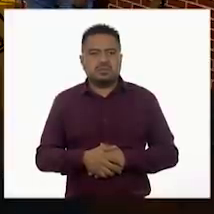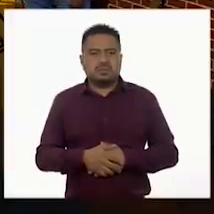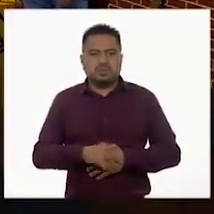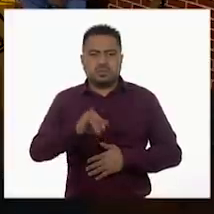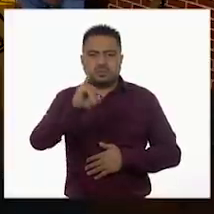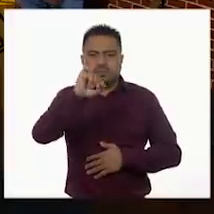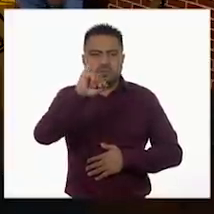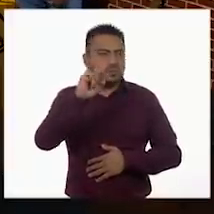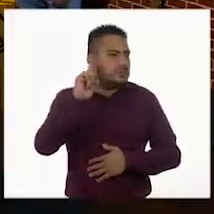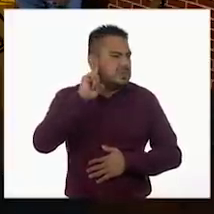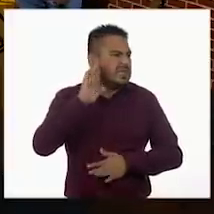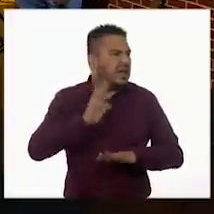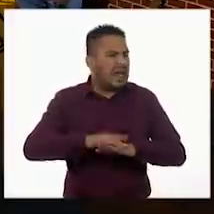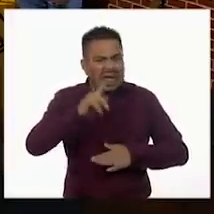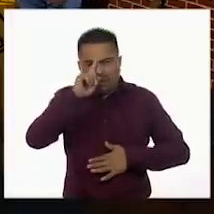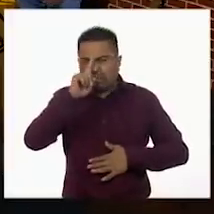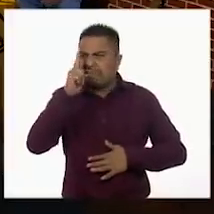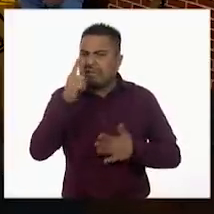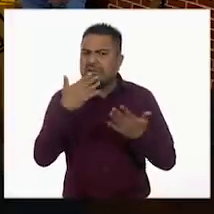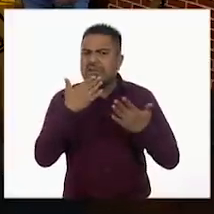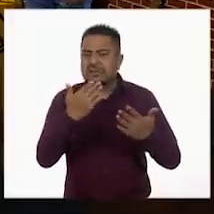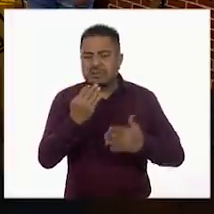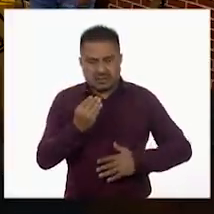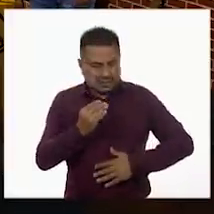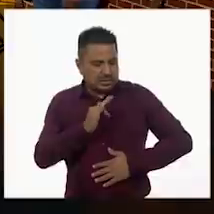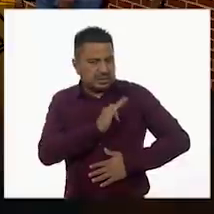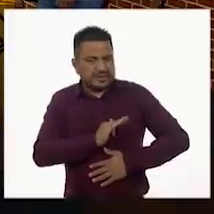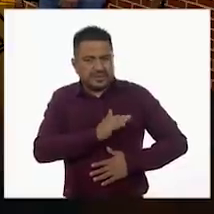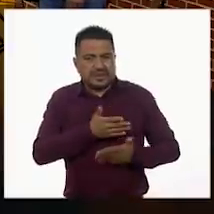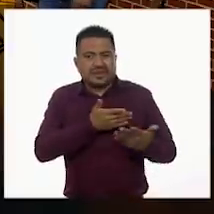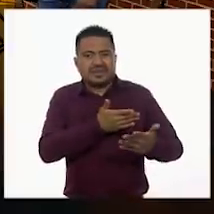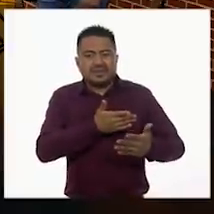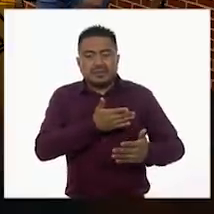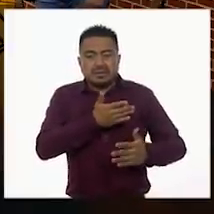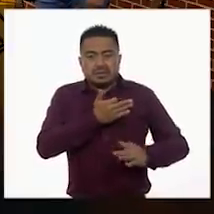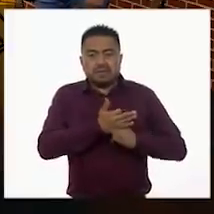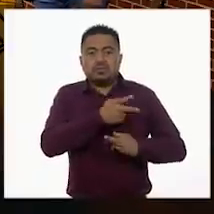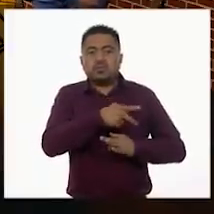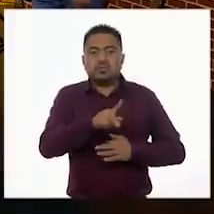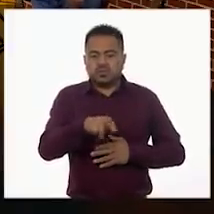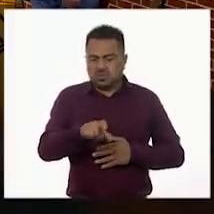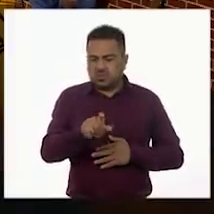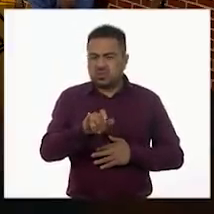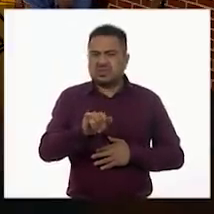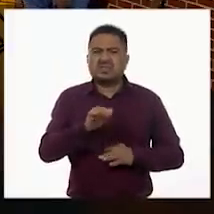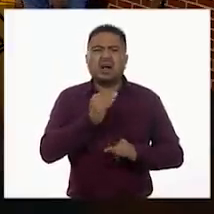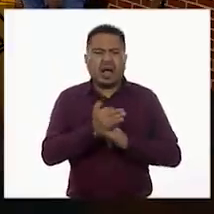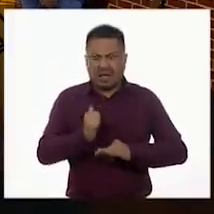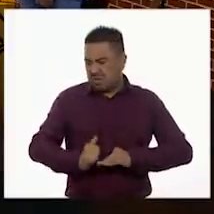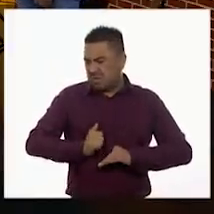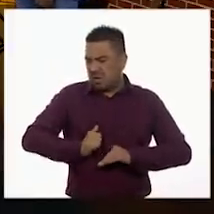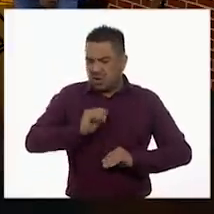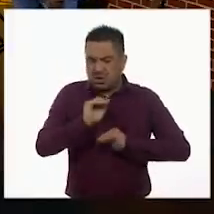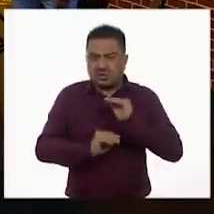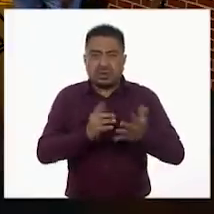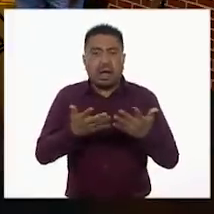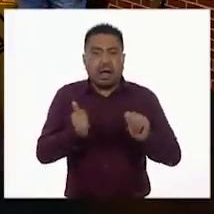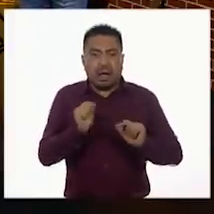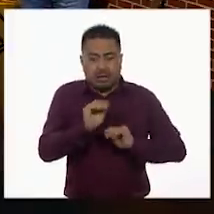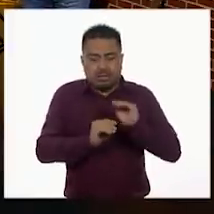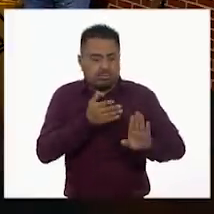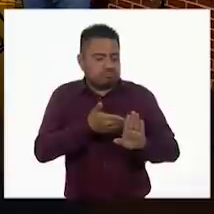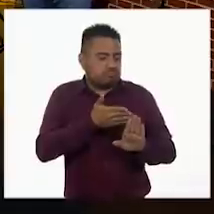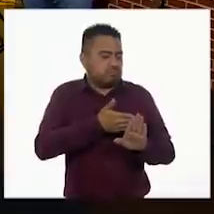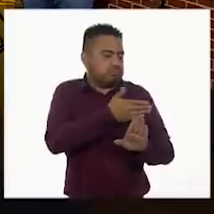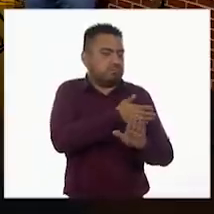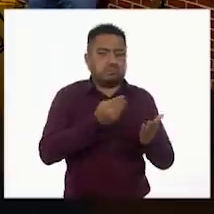Oye, pues suena ya más bien fácil. Muy bien, felicidades. Veo que traes tu cuica. Sí. ¿Por qué no aprovechamos los instrumentos que ya hemos construido en